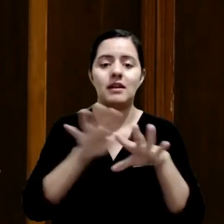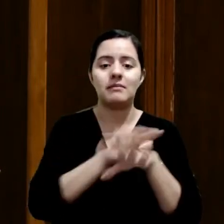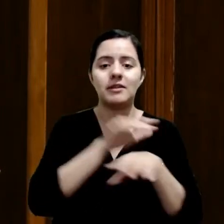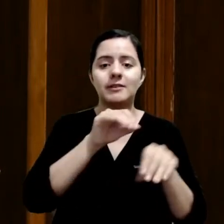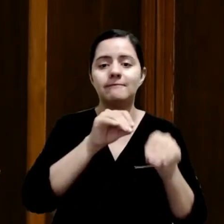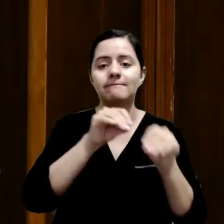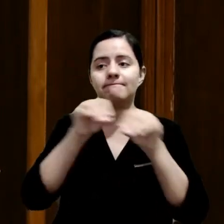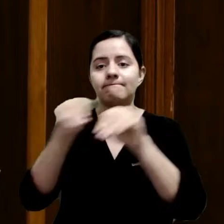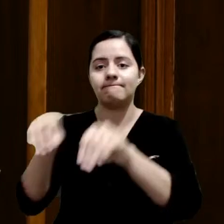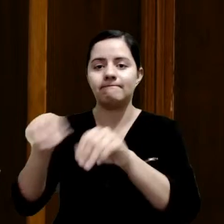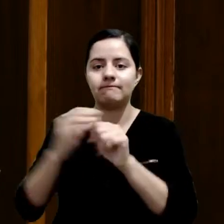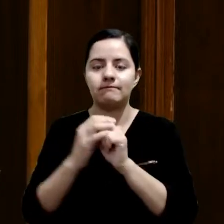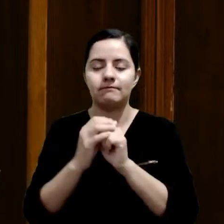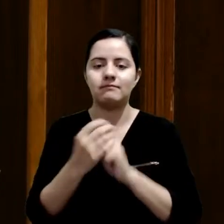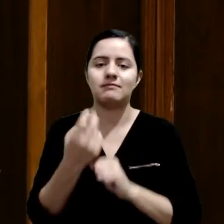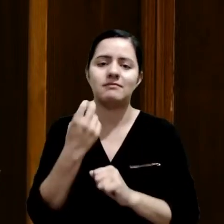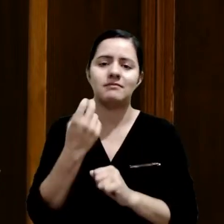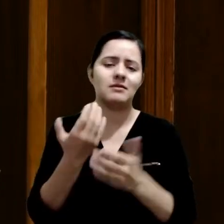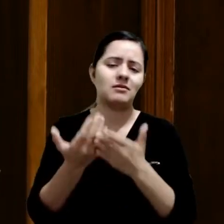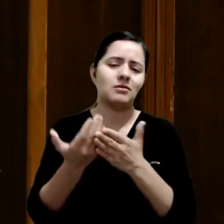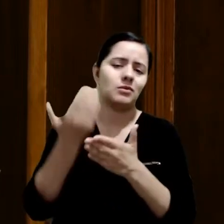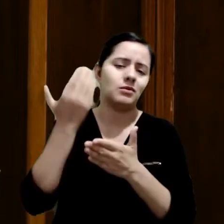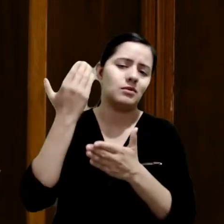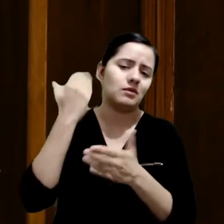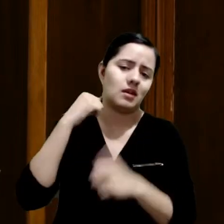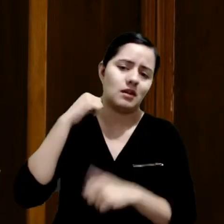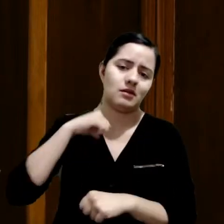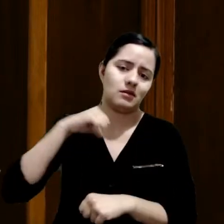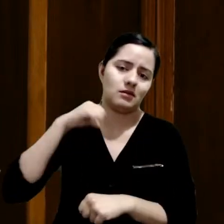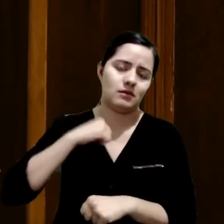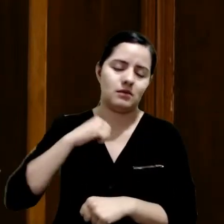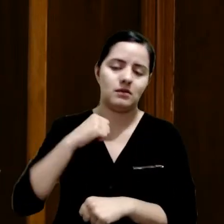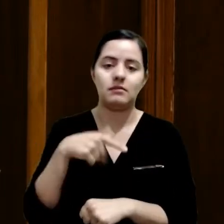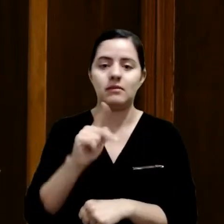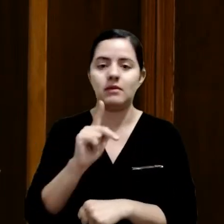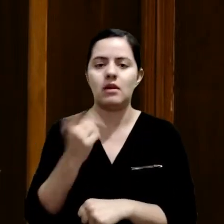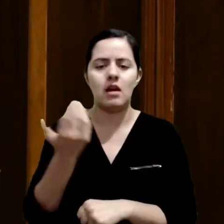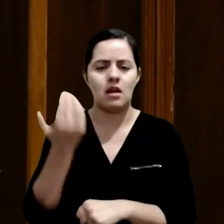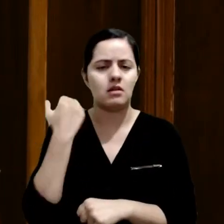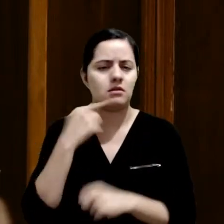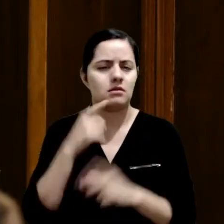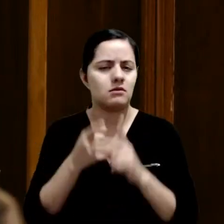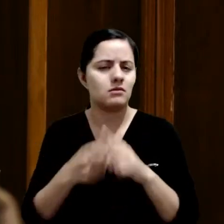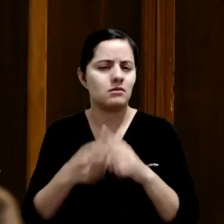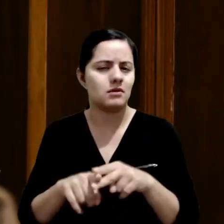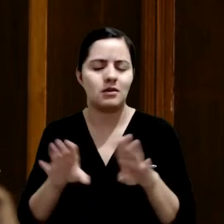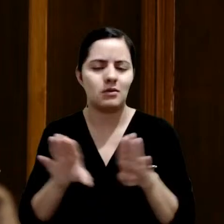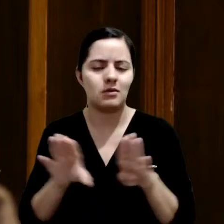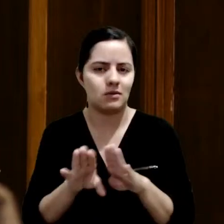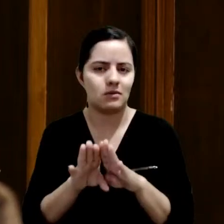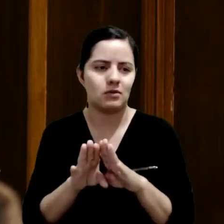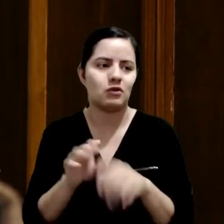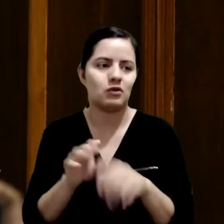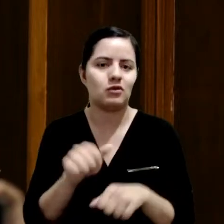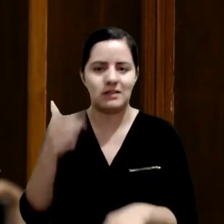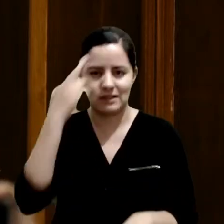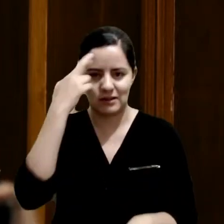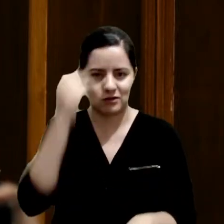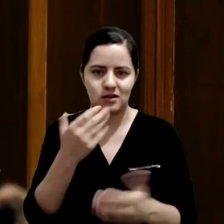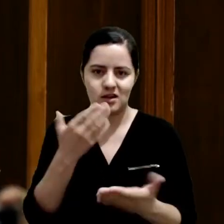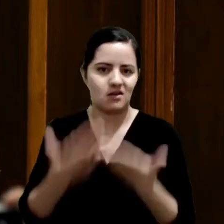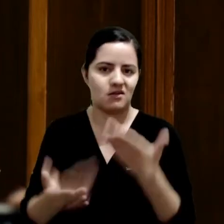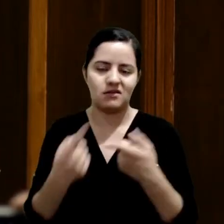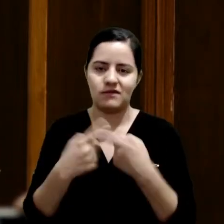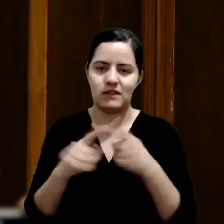el mismo amanecer de los tiempos, pero en principio por razones muy distintas a las actuales.